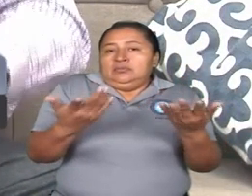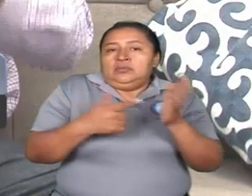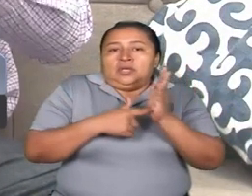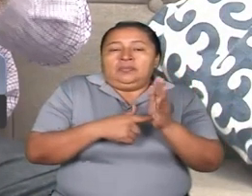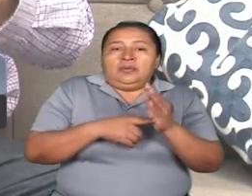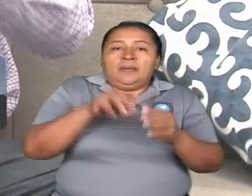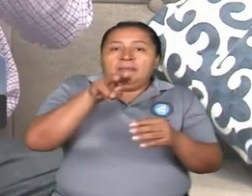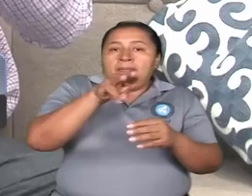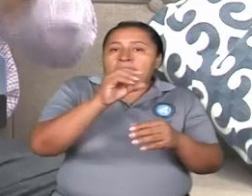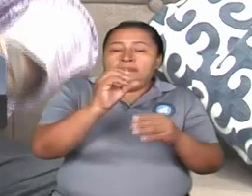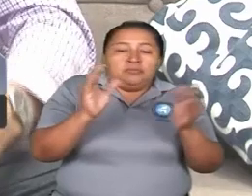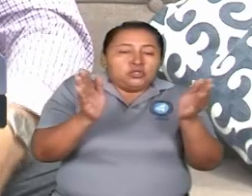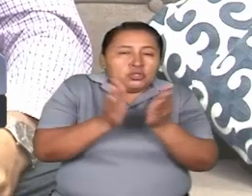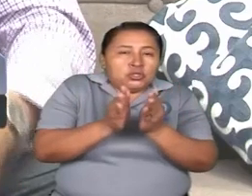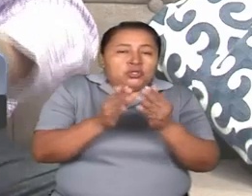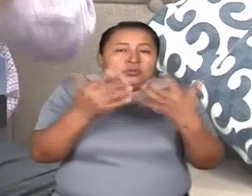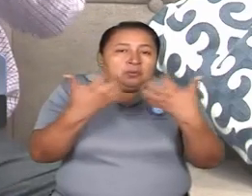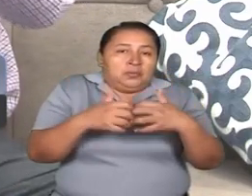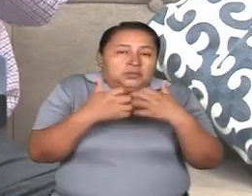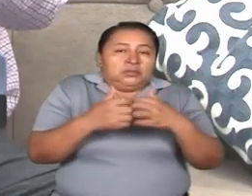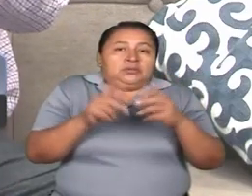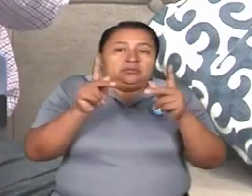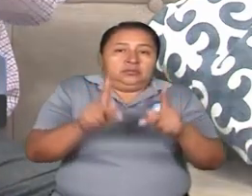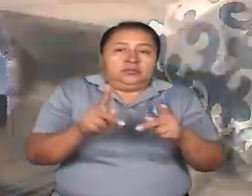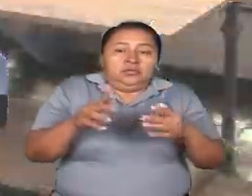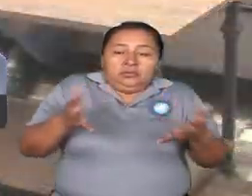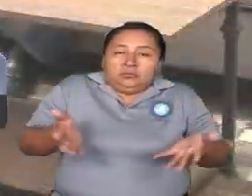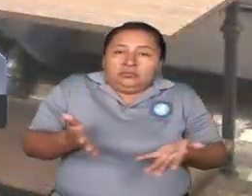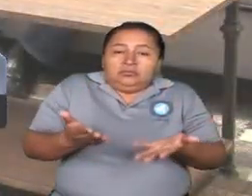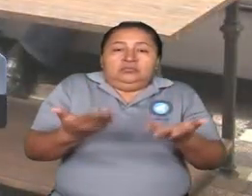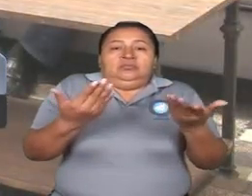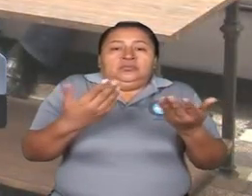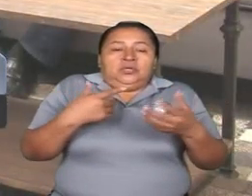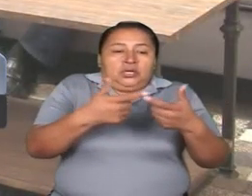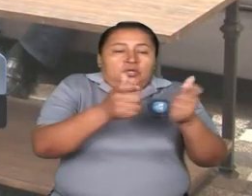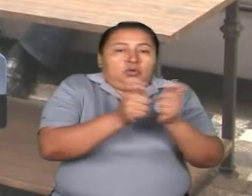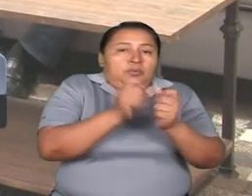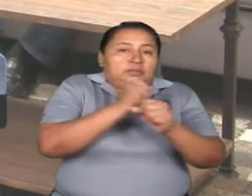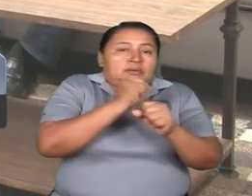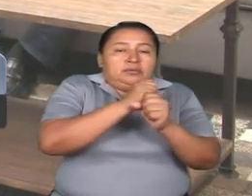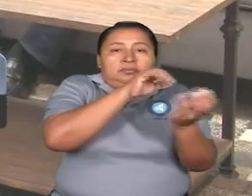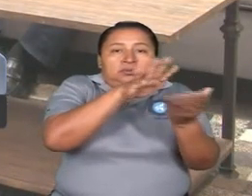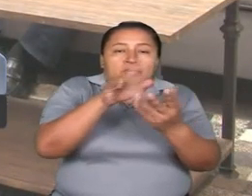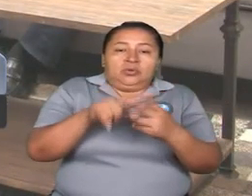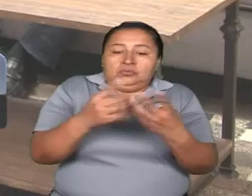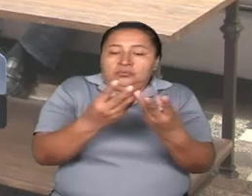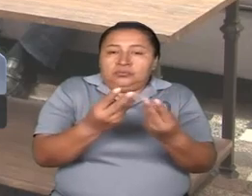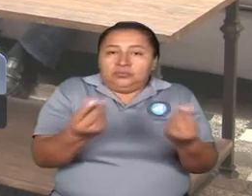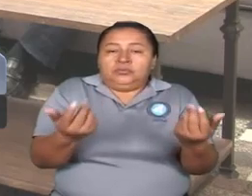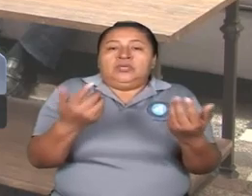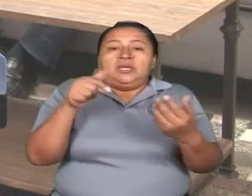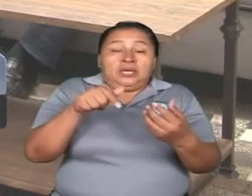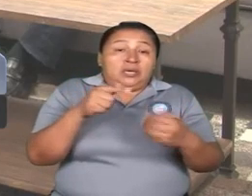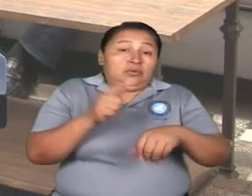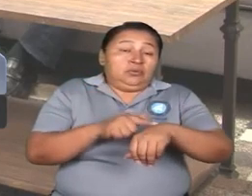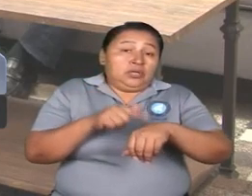micro, pequeños, medianos empresarios. Exacto. Promoviendo el sector productivo, el sector agropecuario, que en un